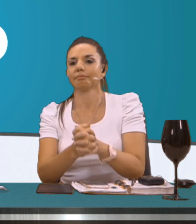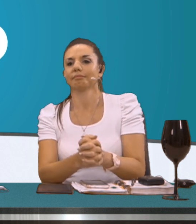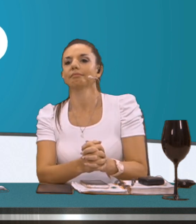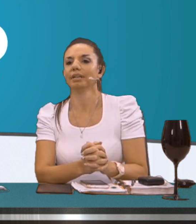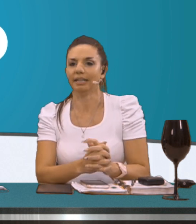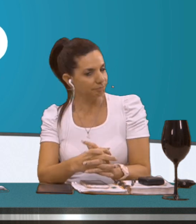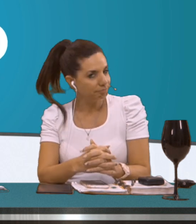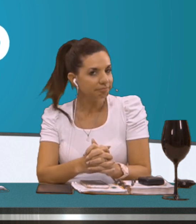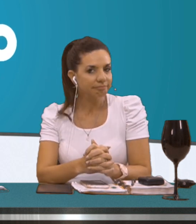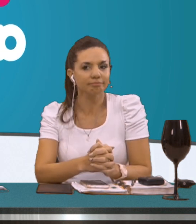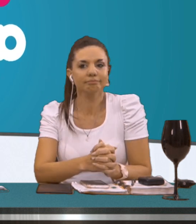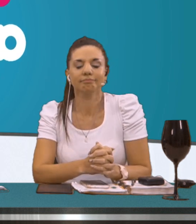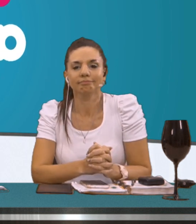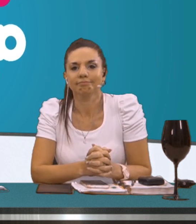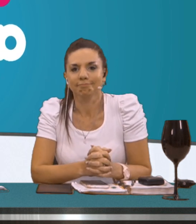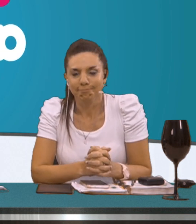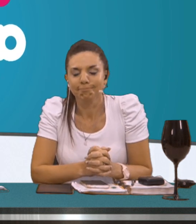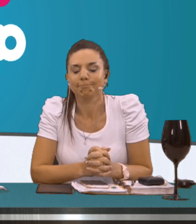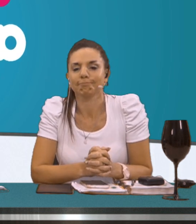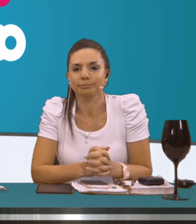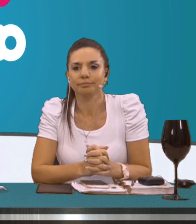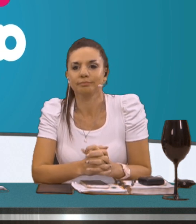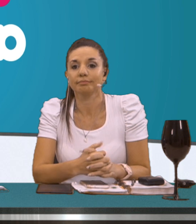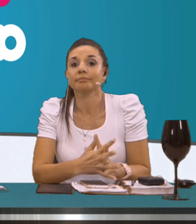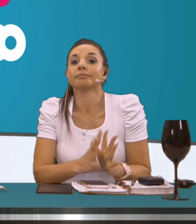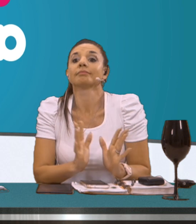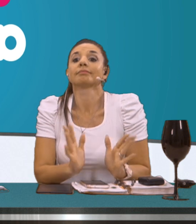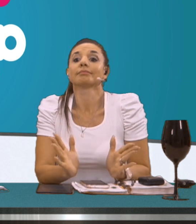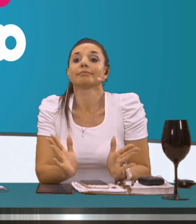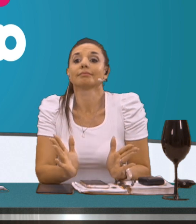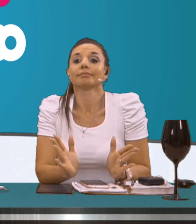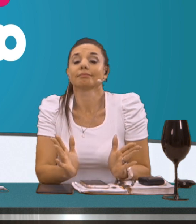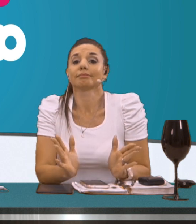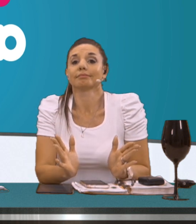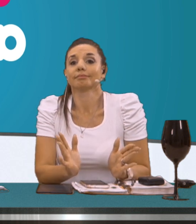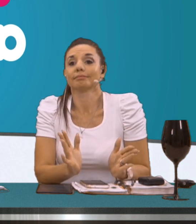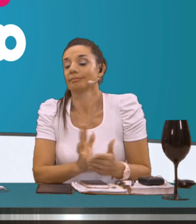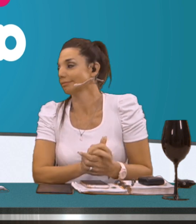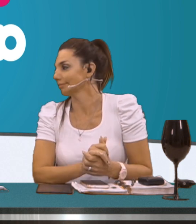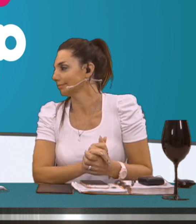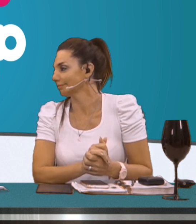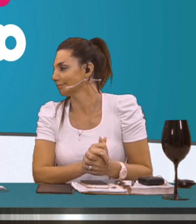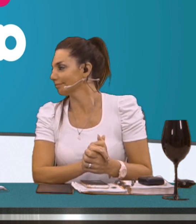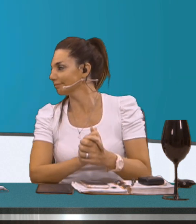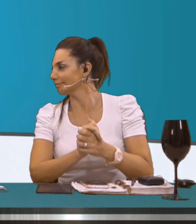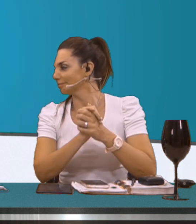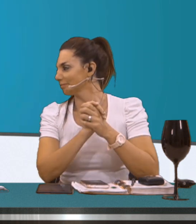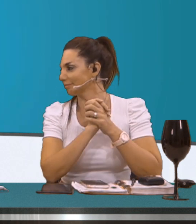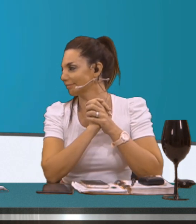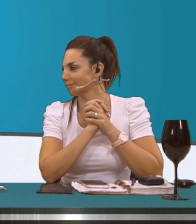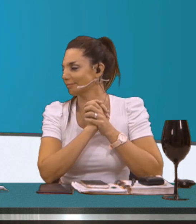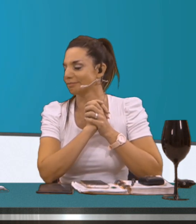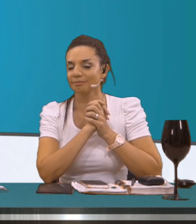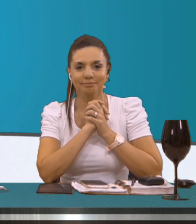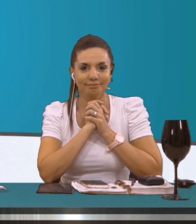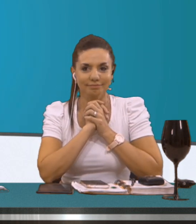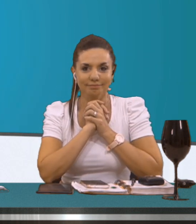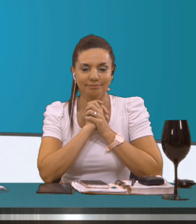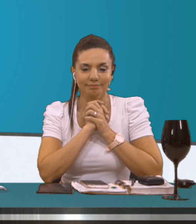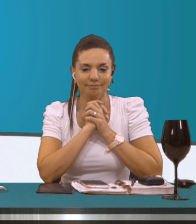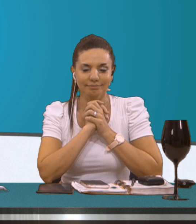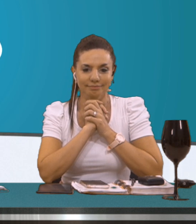48,6 eso es lo que pasó en las dos anteriores qué va a pasar en esta no sé en realidad no sé porque en esta segunda